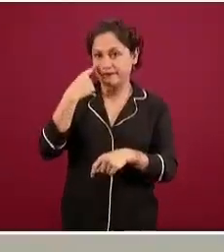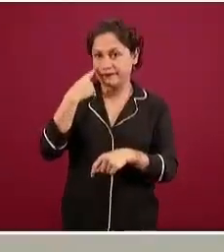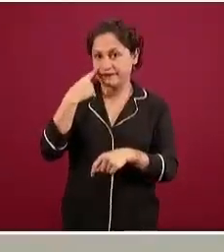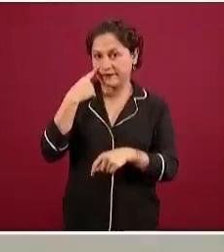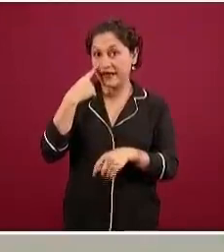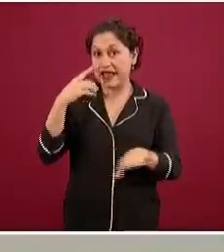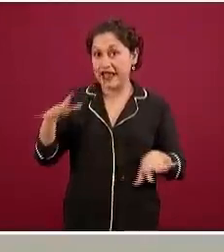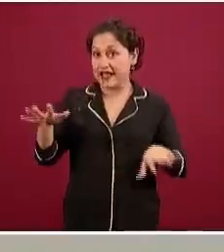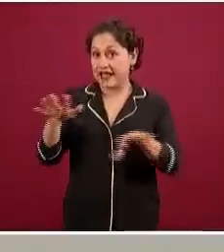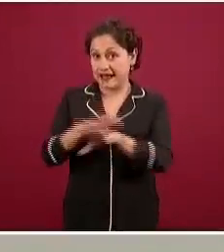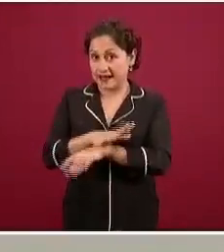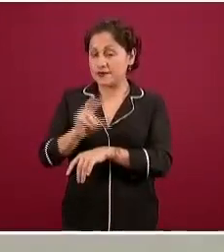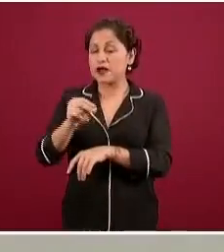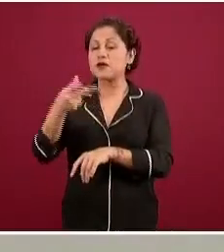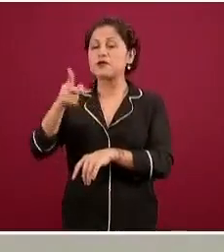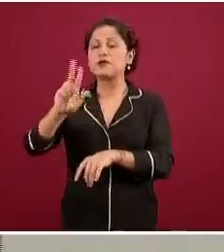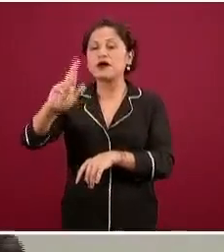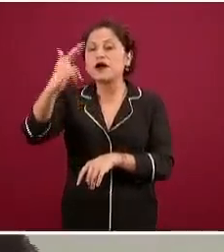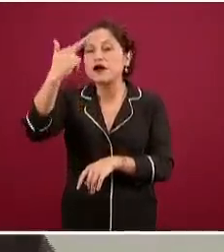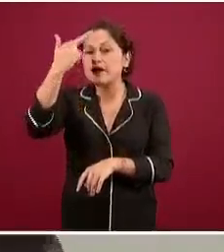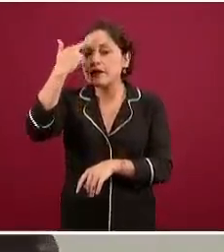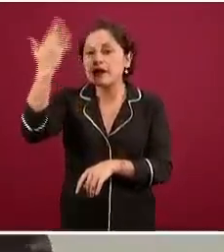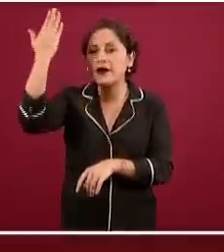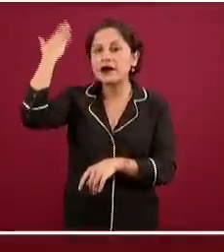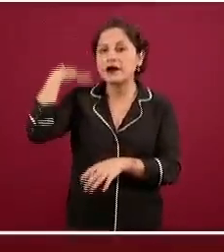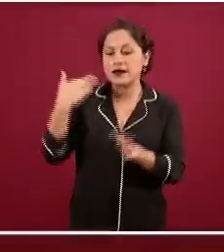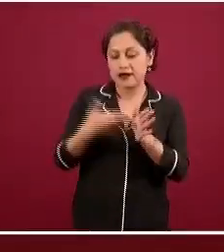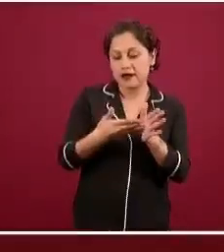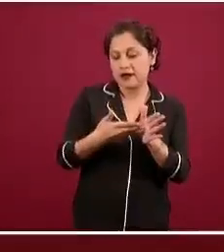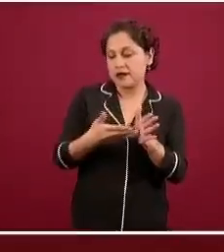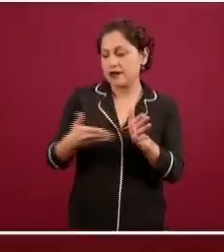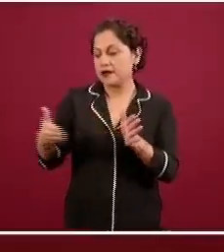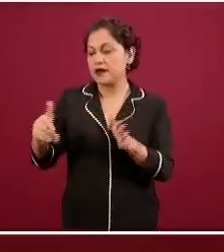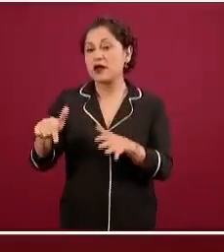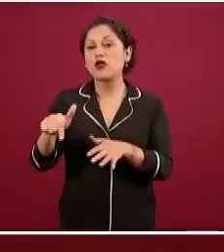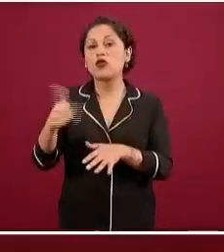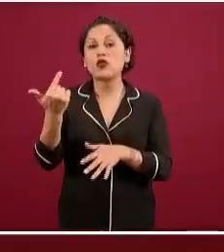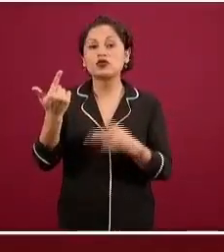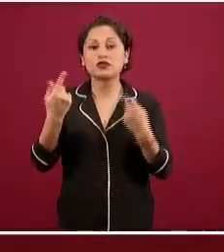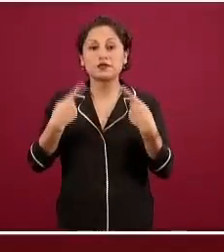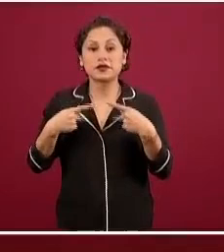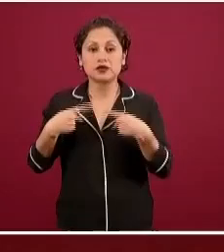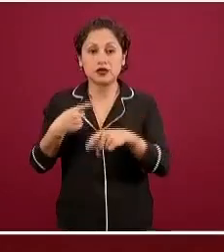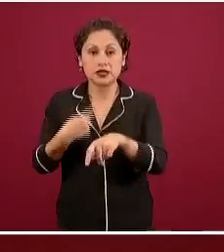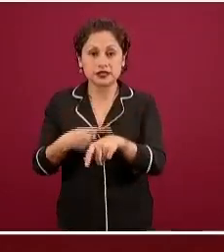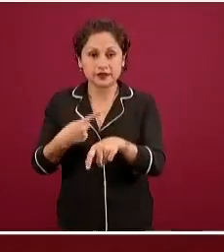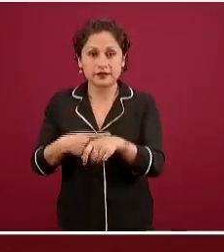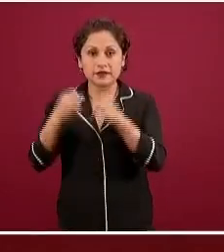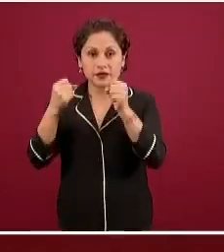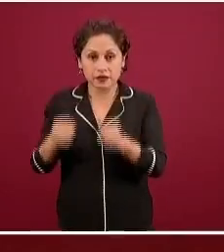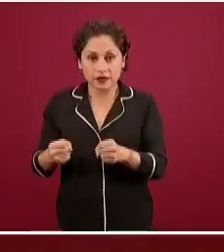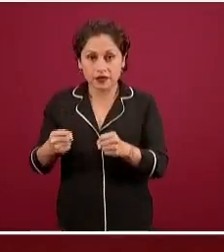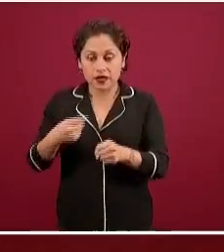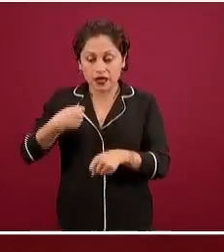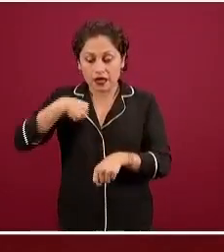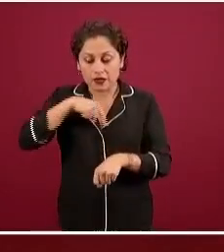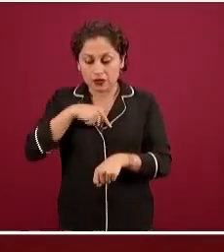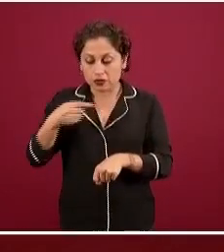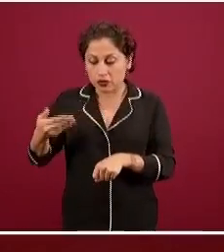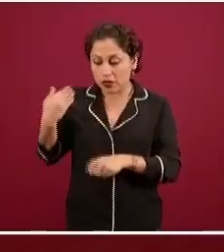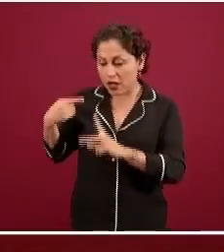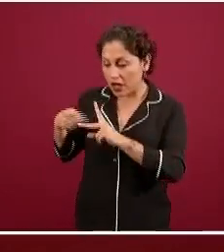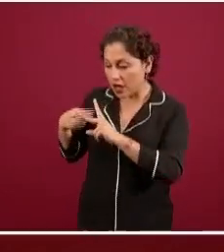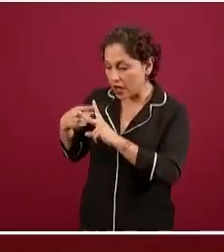teníamos tan solo 12 casos, con esta exploración sistemática fue suficiente para tomar la